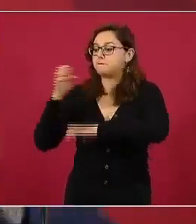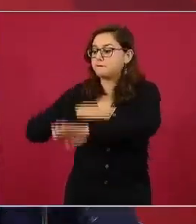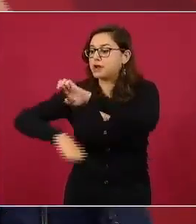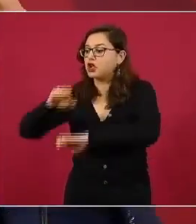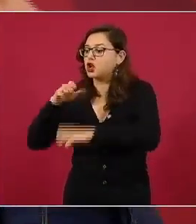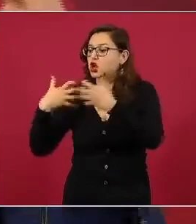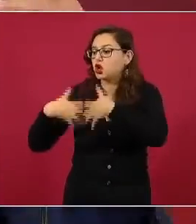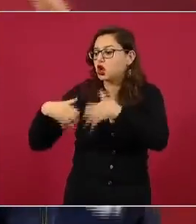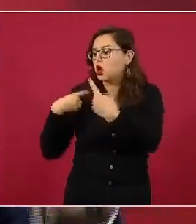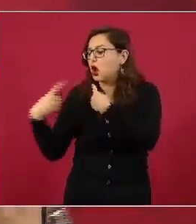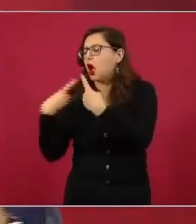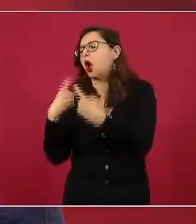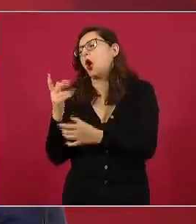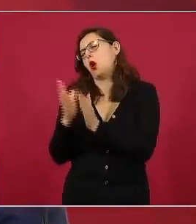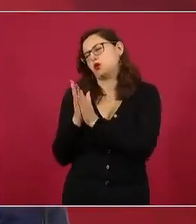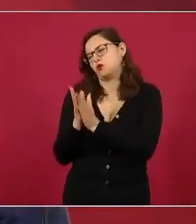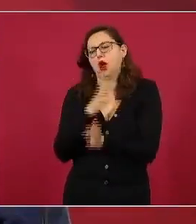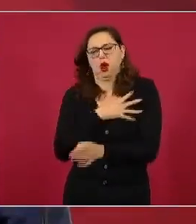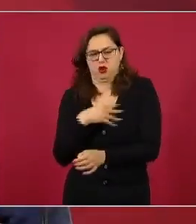Ese es el gran